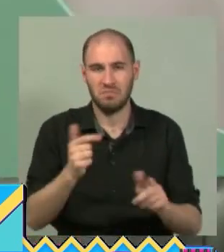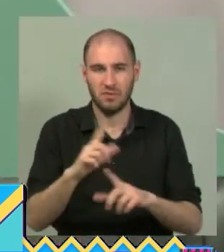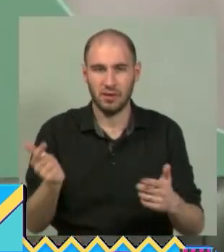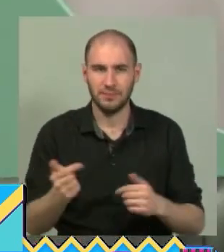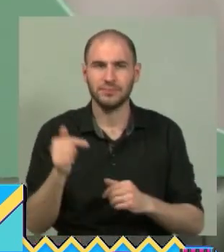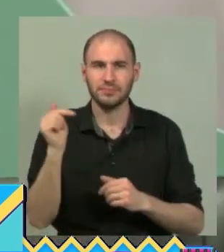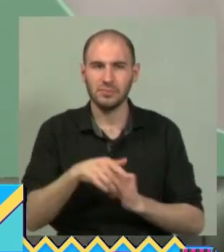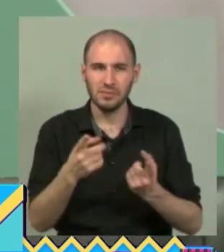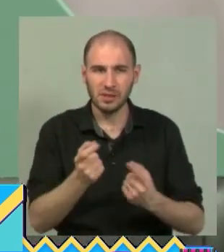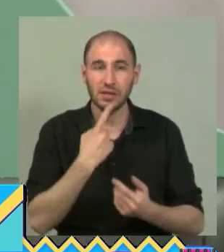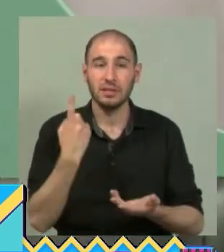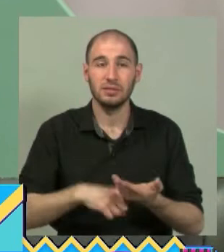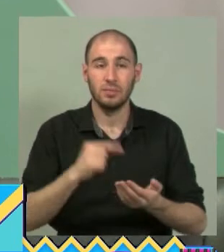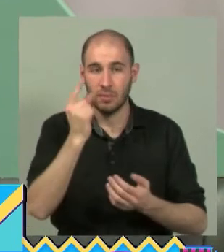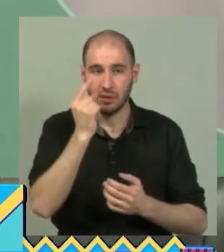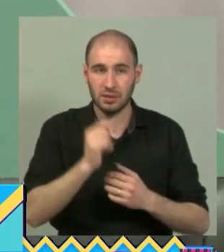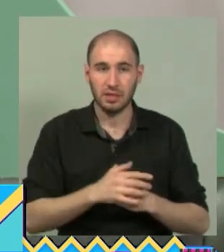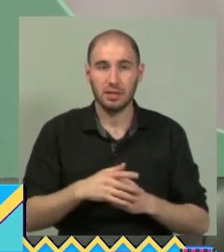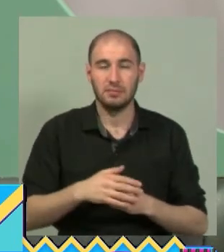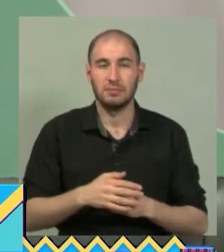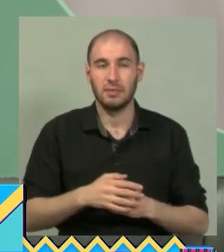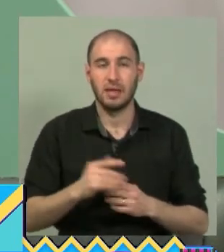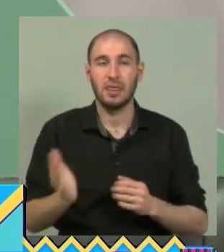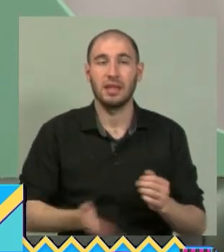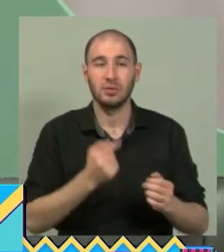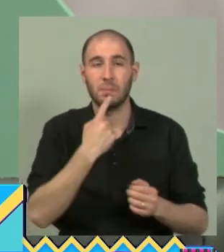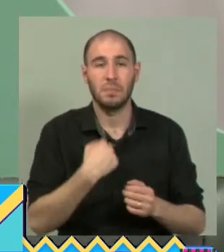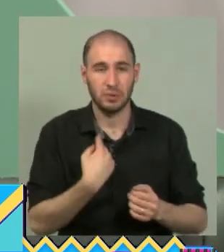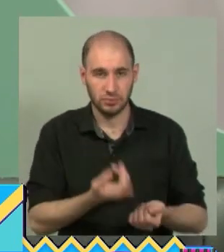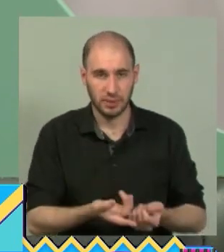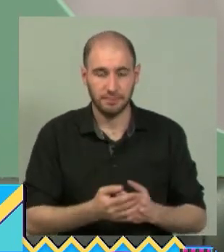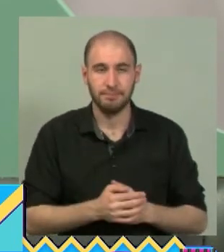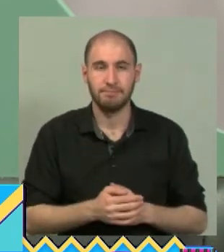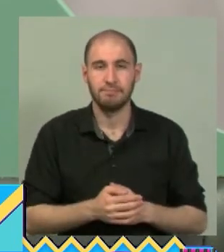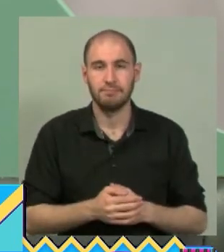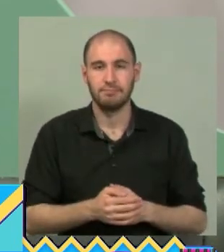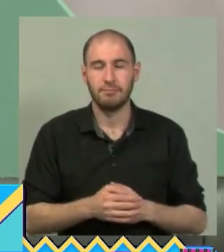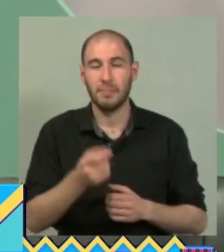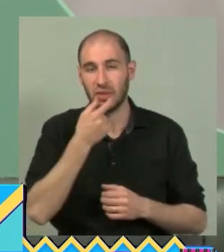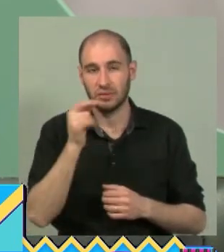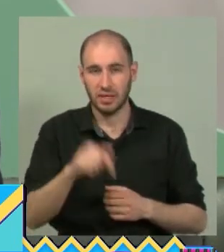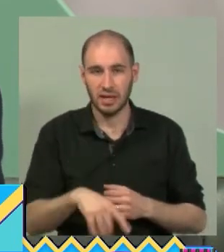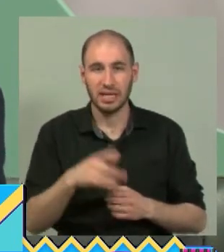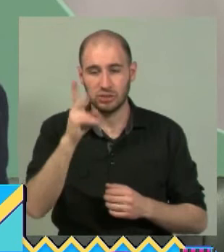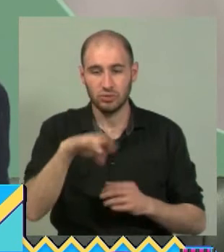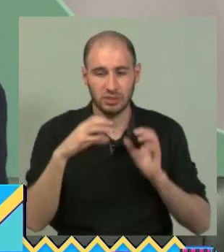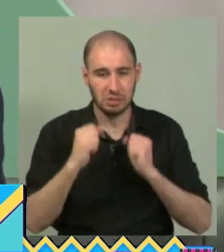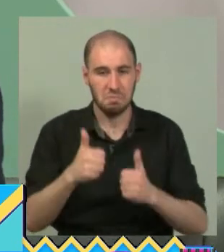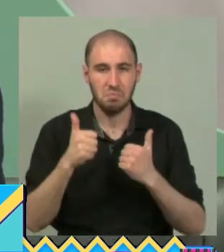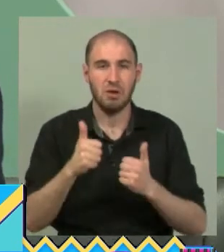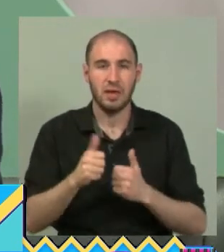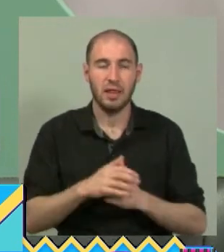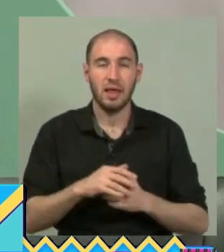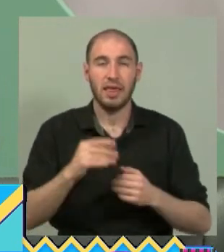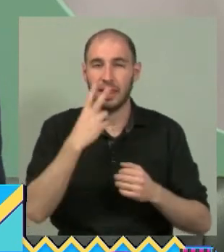donde hacen falta estas decisiones políticas, en la cual iba la dirección de tu pregunta. Mendoza tiene un muy buen subsecretario